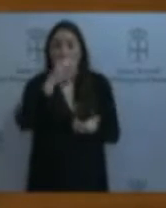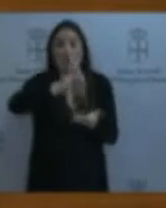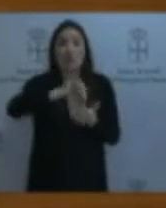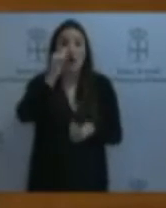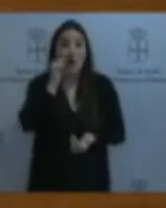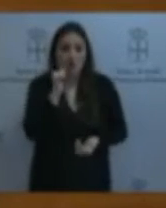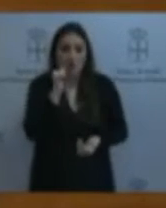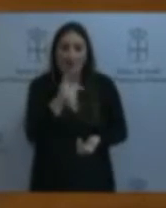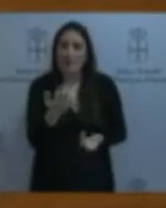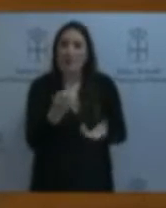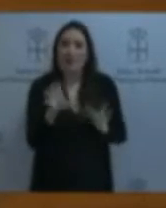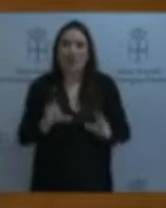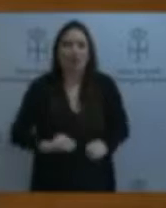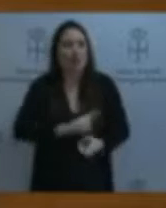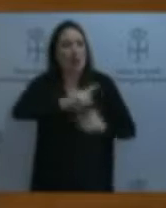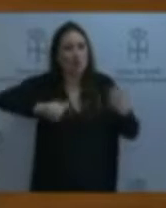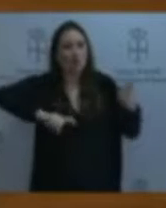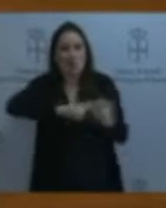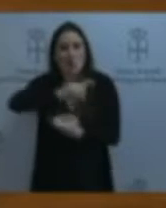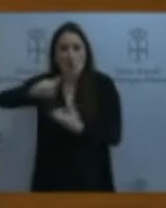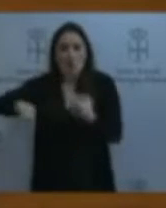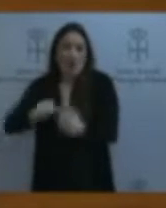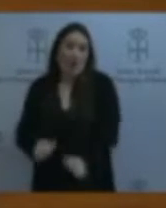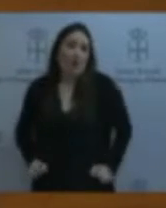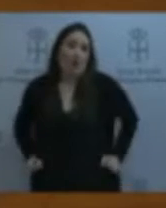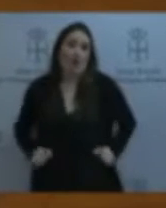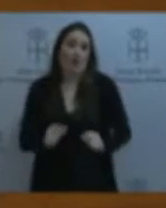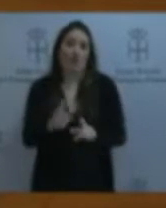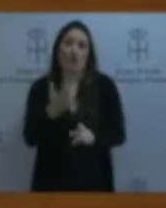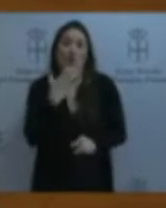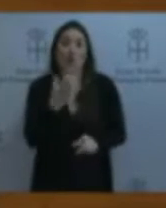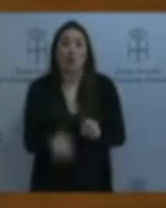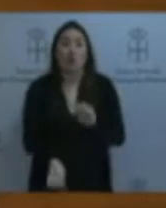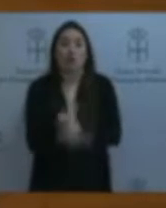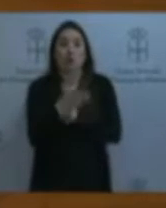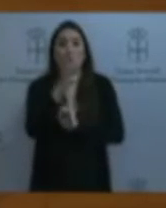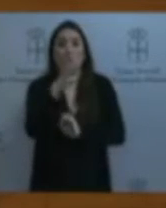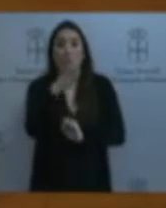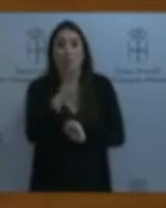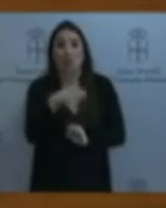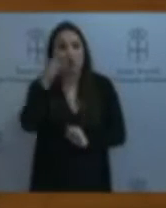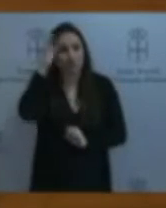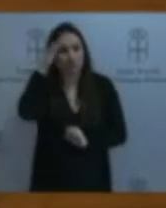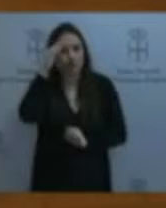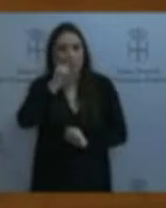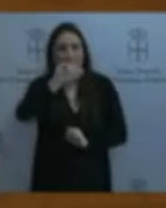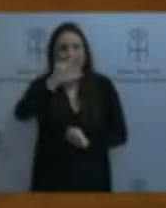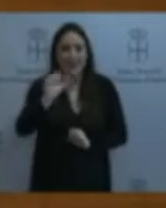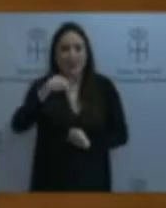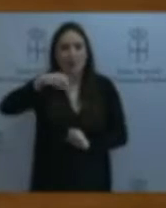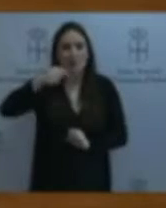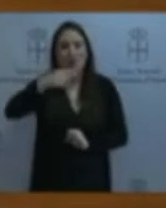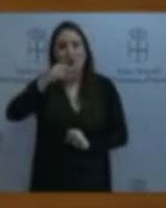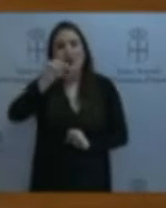se tiene que asumir año tras año costes como los derivados del escándalo de Villa Magdalena, 32 millones al año. Y